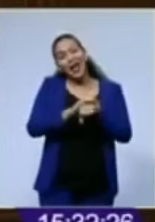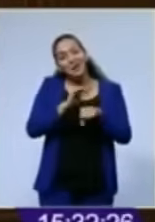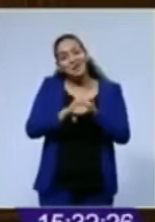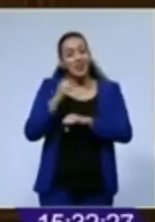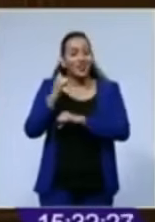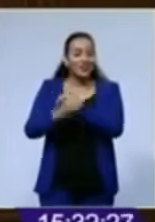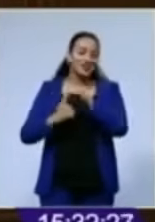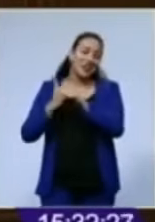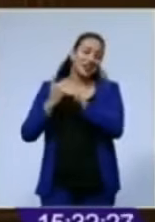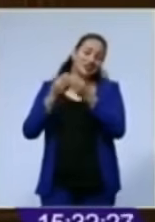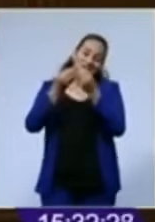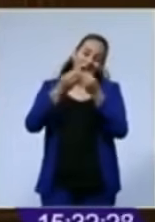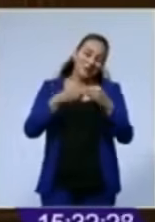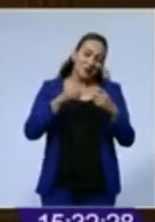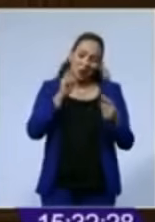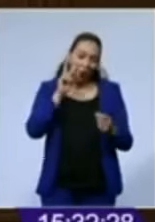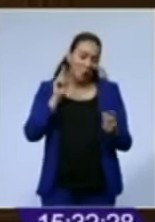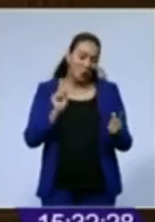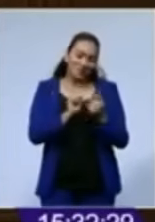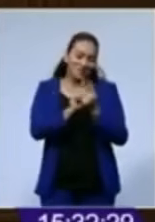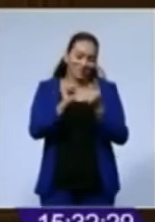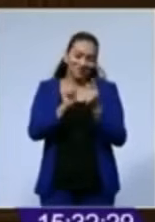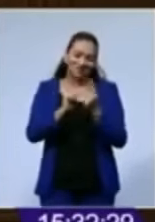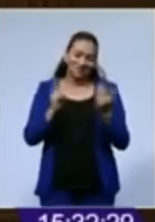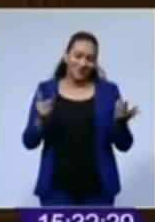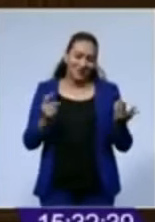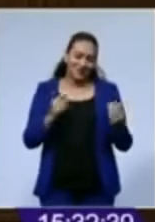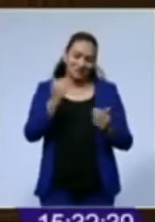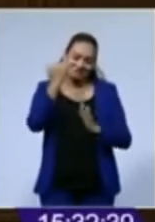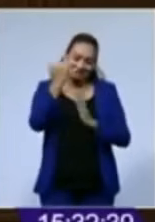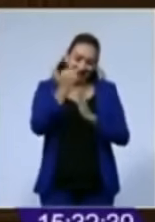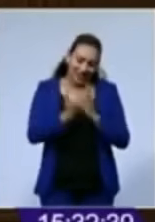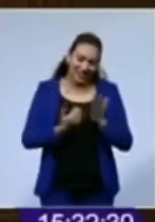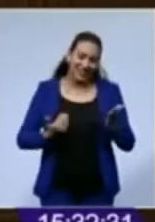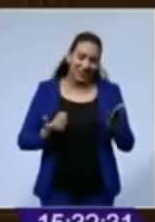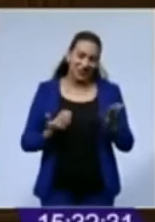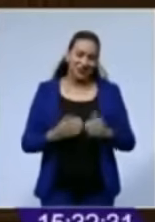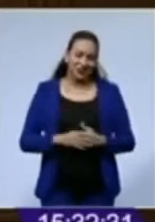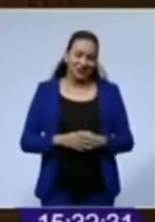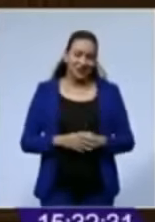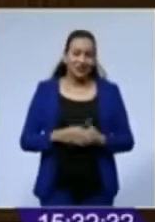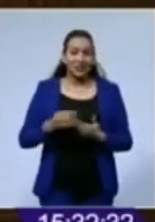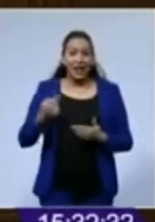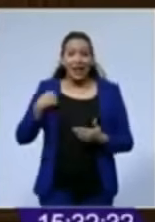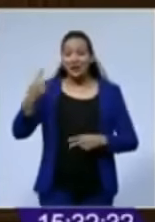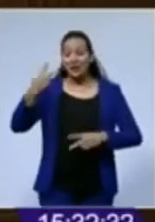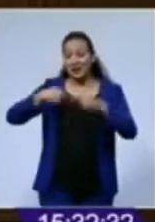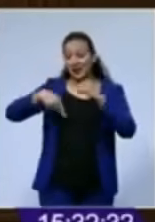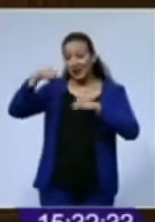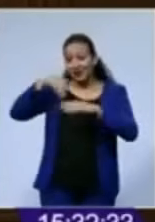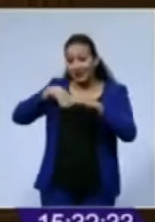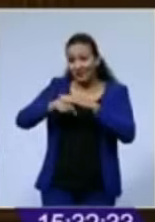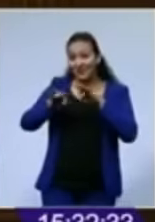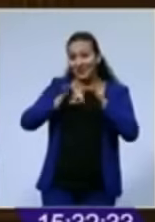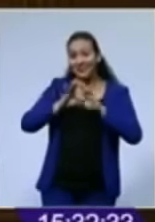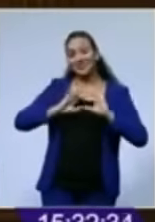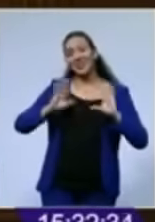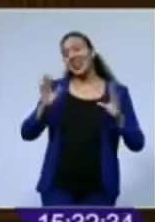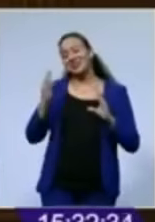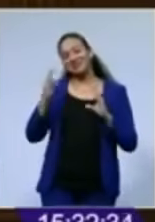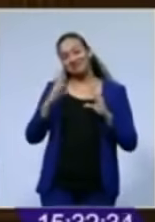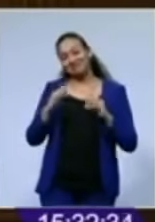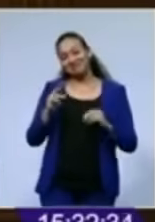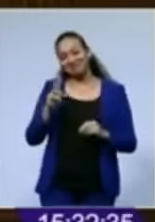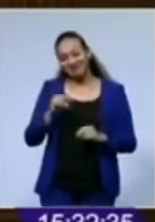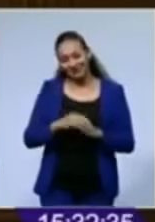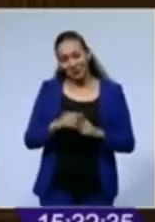participar ya más en este magnífico tribunal constitucional que hemos construido durante por lo menos los últimos